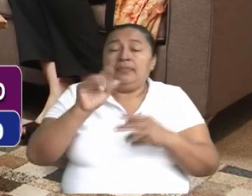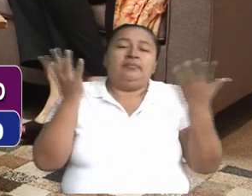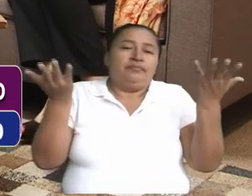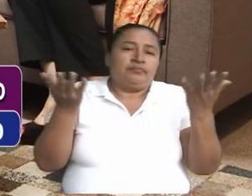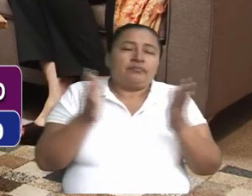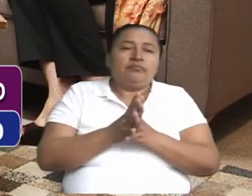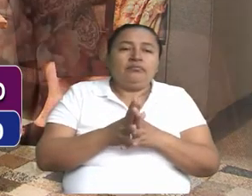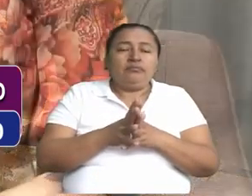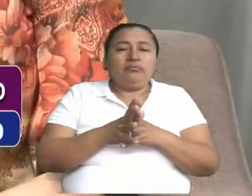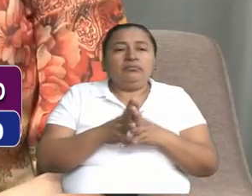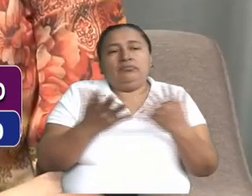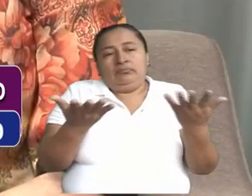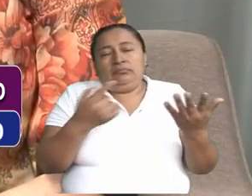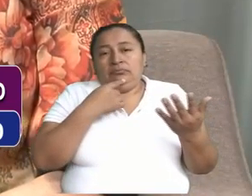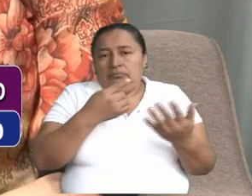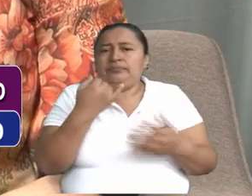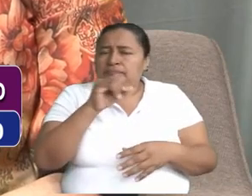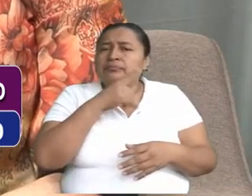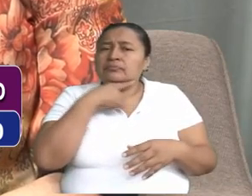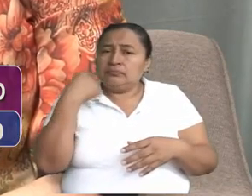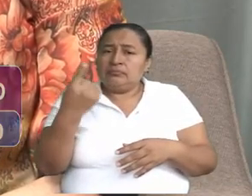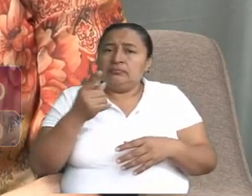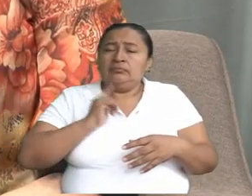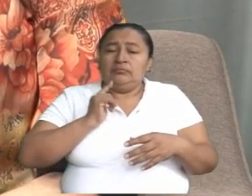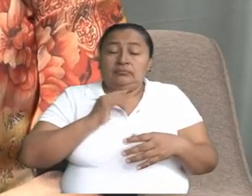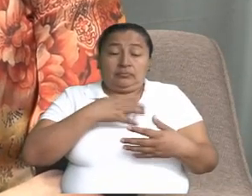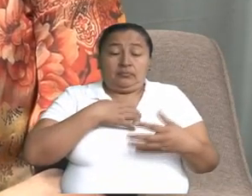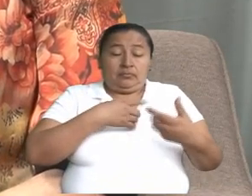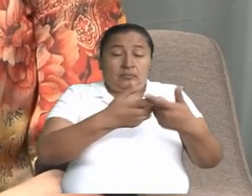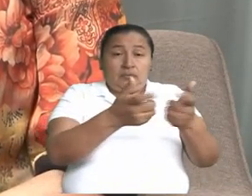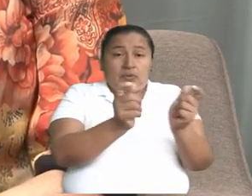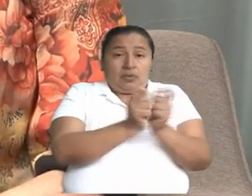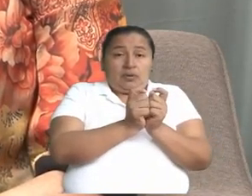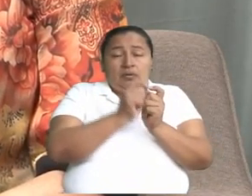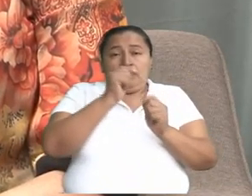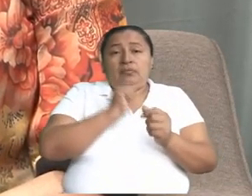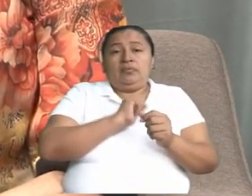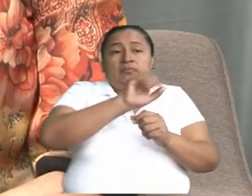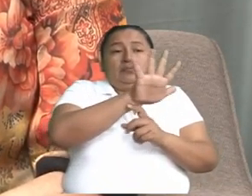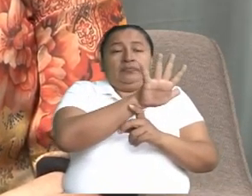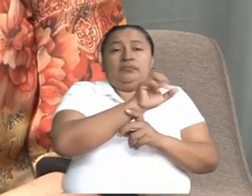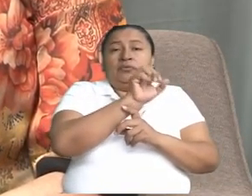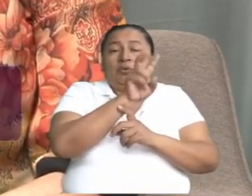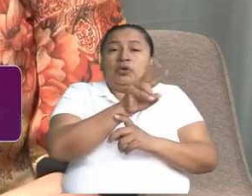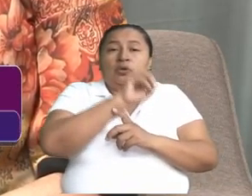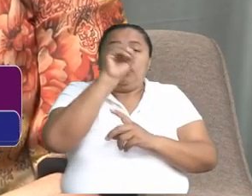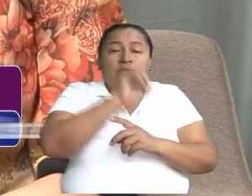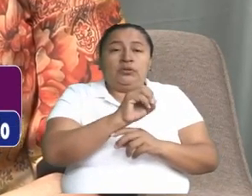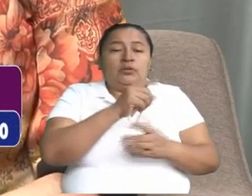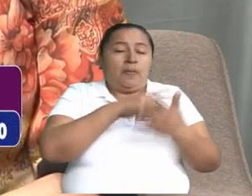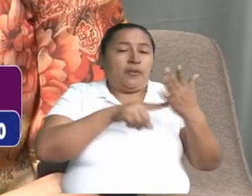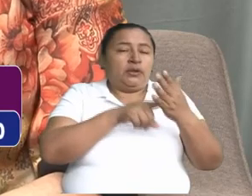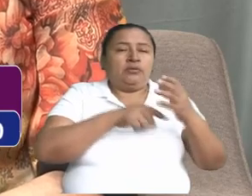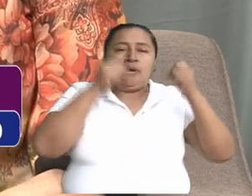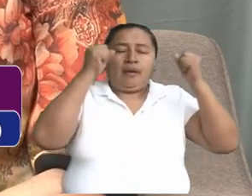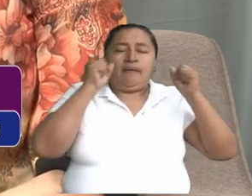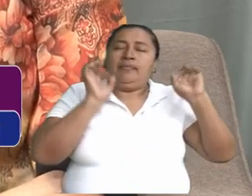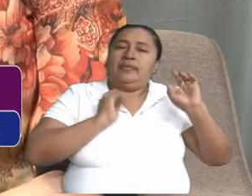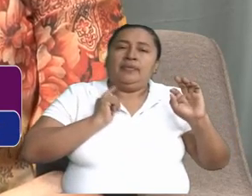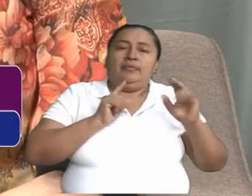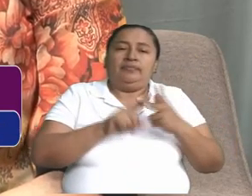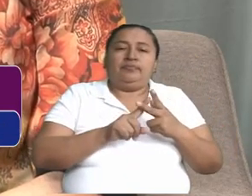efectivamente obtuvo nuestra coalición más del 53% de la votación.